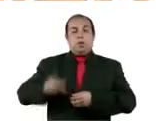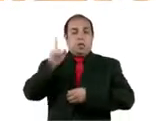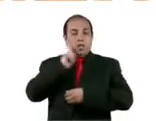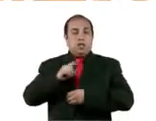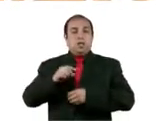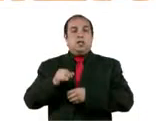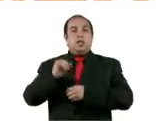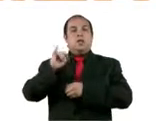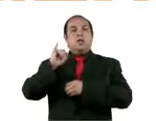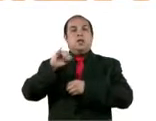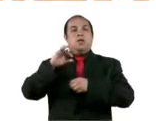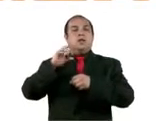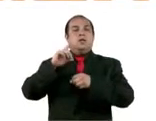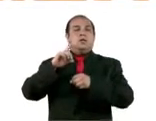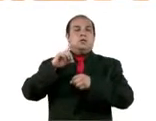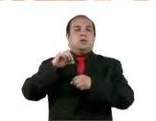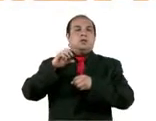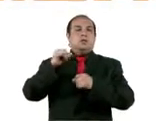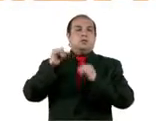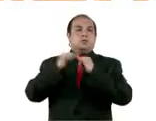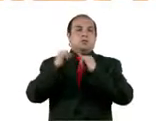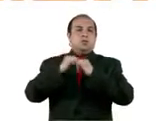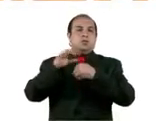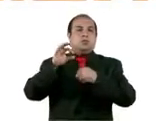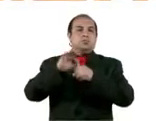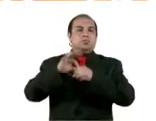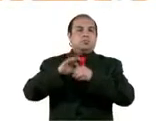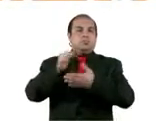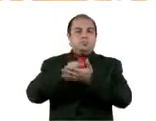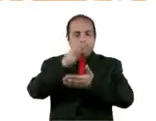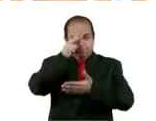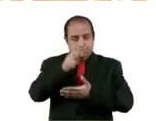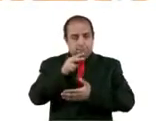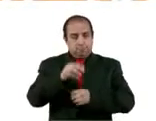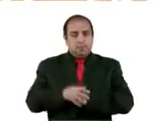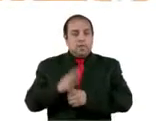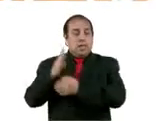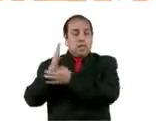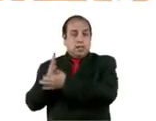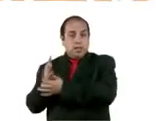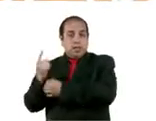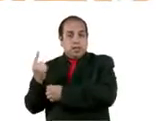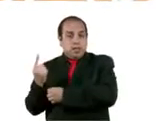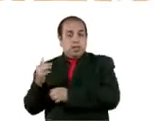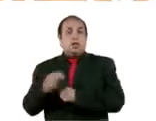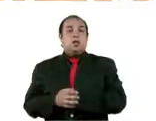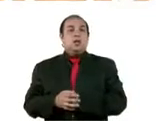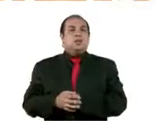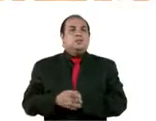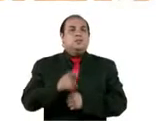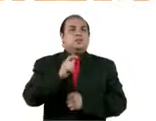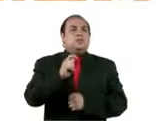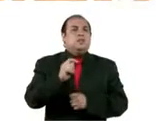Electoral de la Ciudad de México, y ella incluso habló de lo que significaba pues muchas plazas que no eran necesarias en el